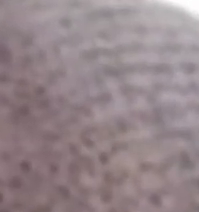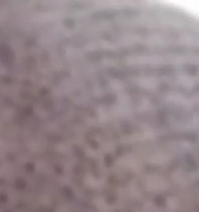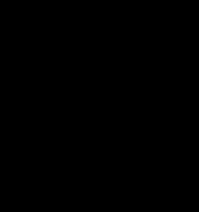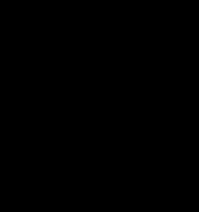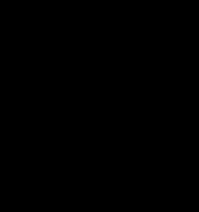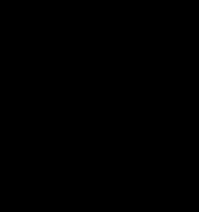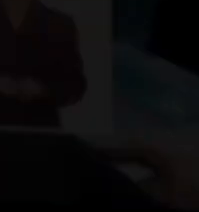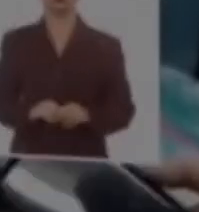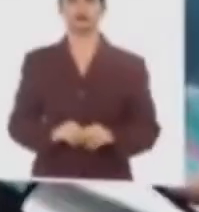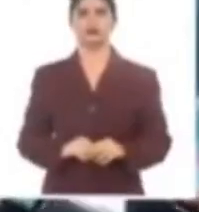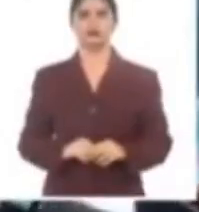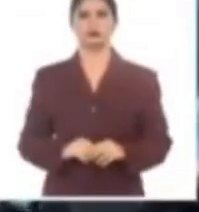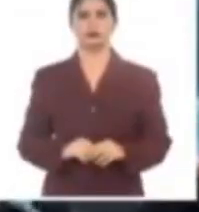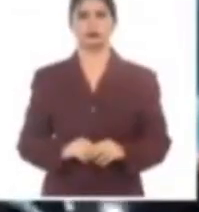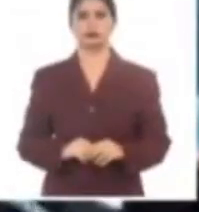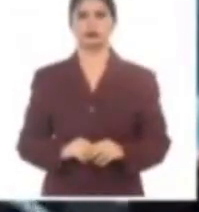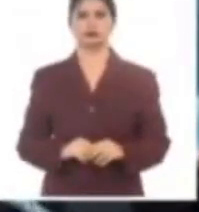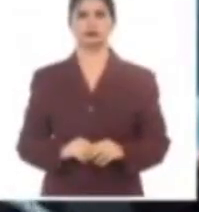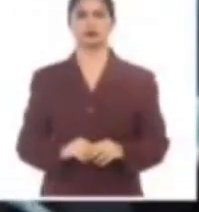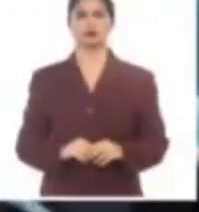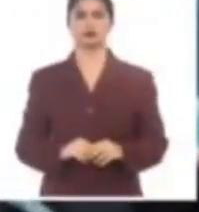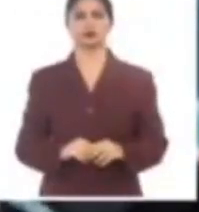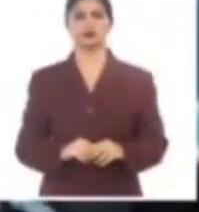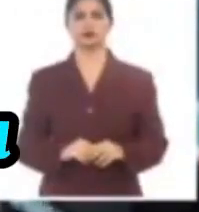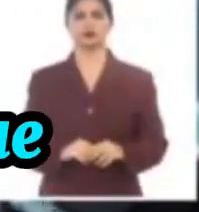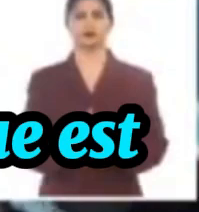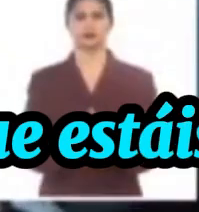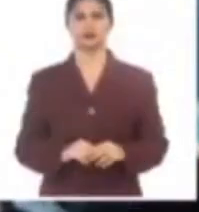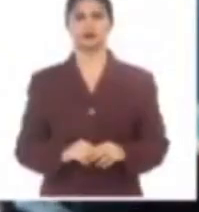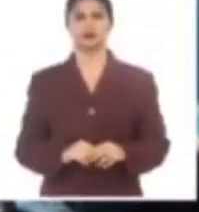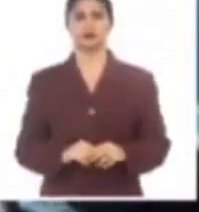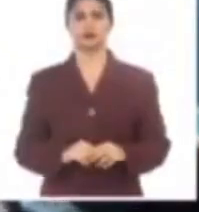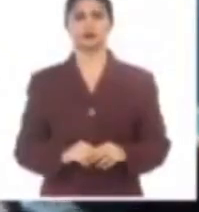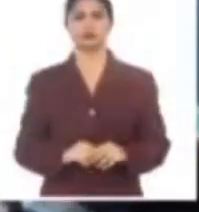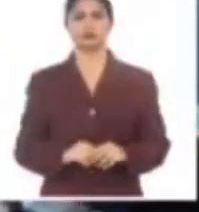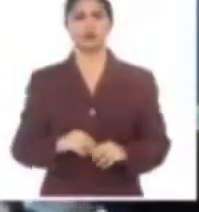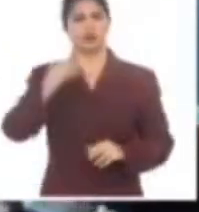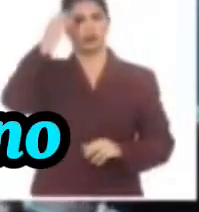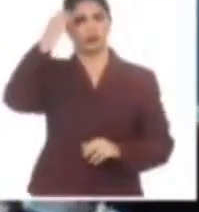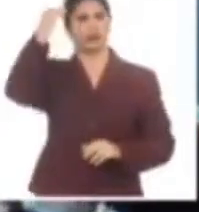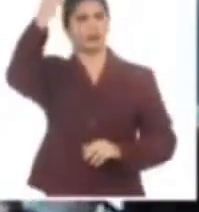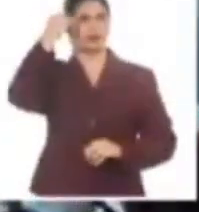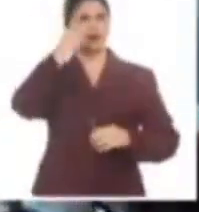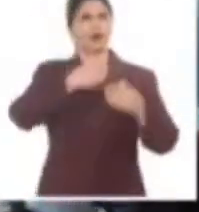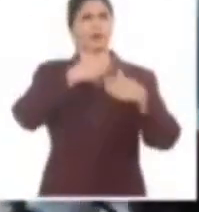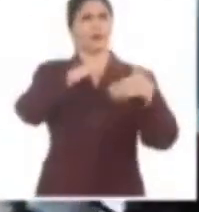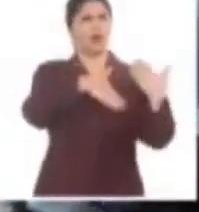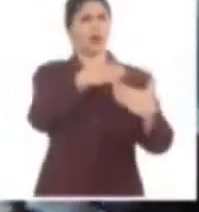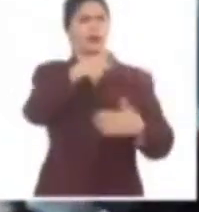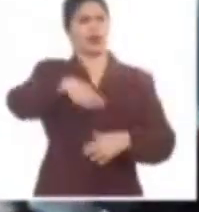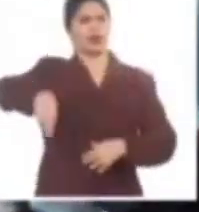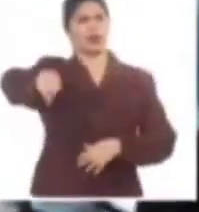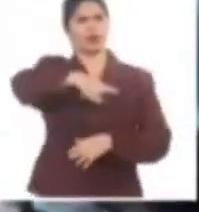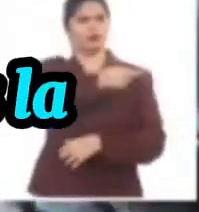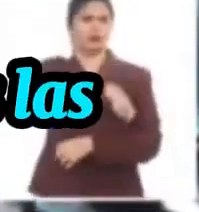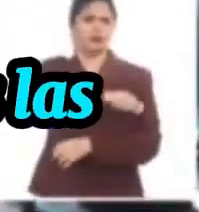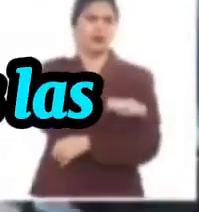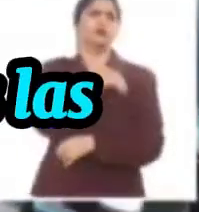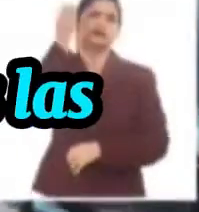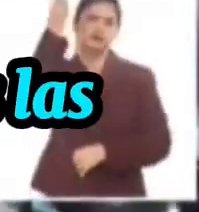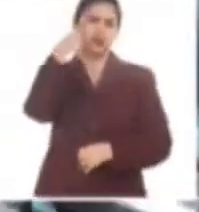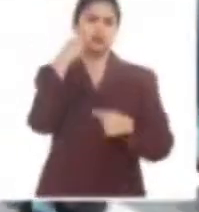su pueblo. Hay un reconocimiento de todos los problemas que están impactando en la gestión del gobierno. Y un reconocimiento de los problemas,